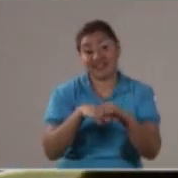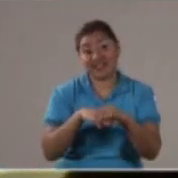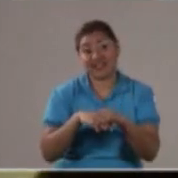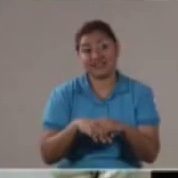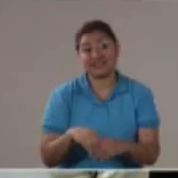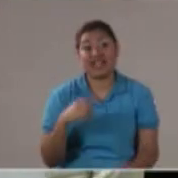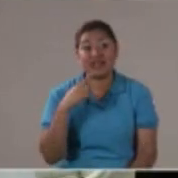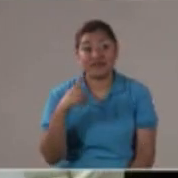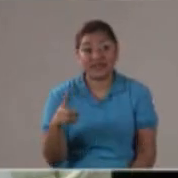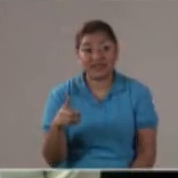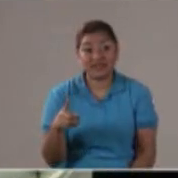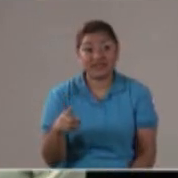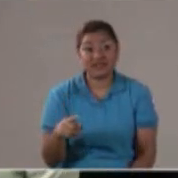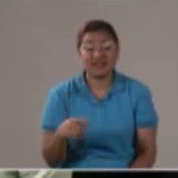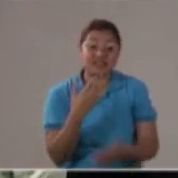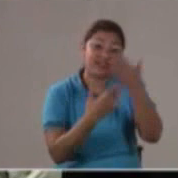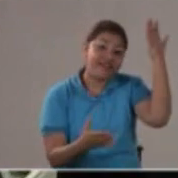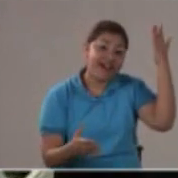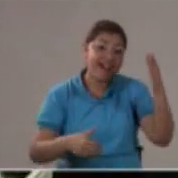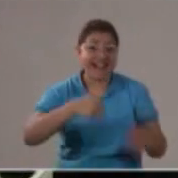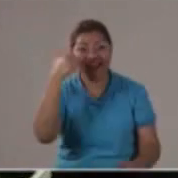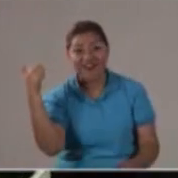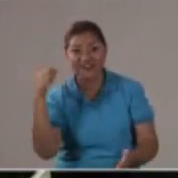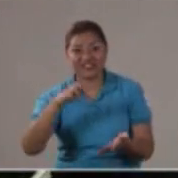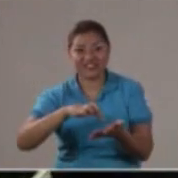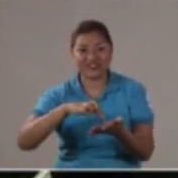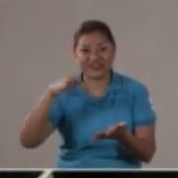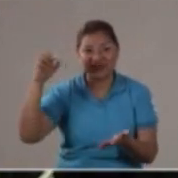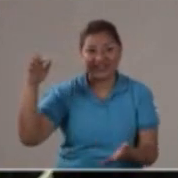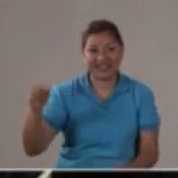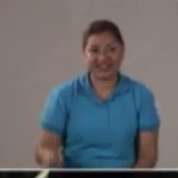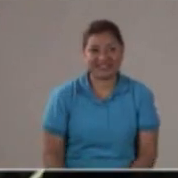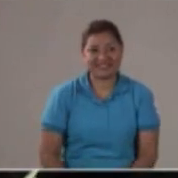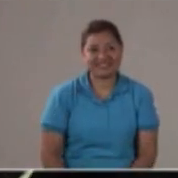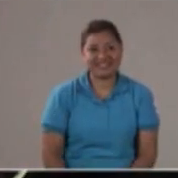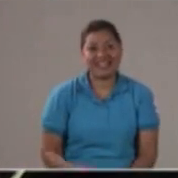dicen: entonces me voy a ir a no sé dónde. Ay, ya les digo, pero ¿por qué no te lo traes para acá?